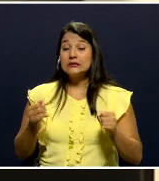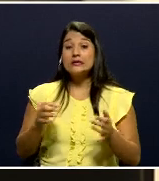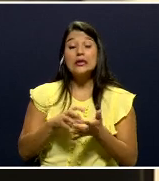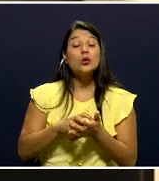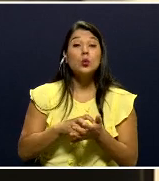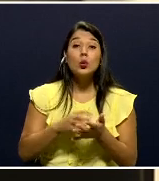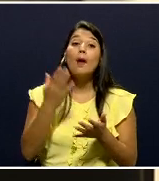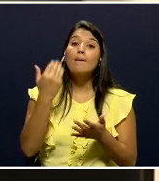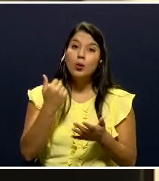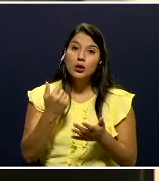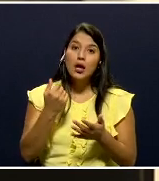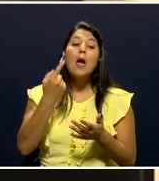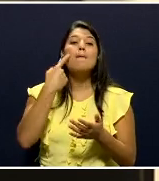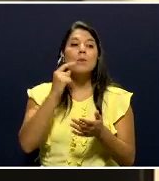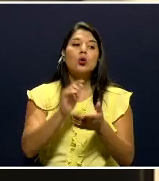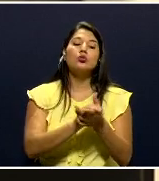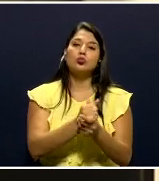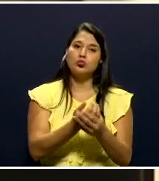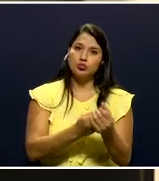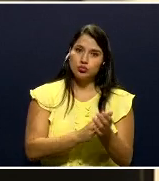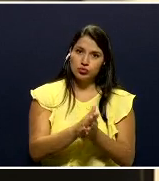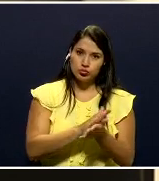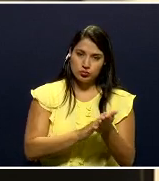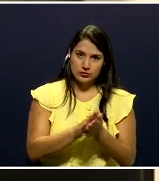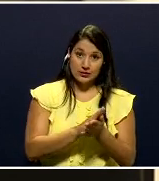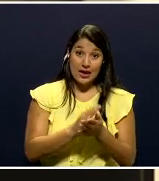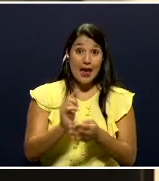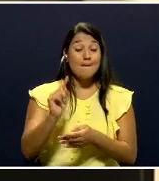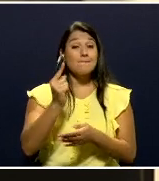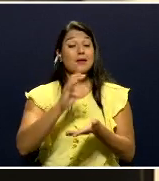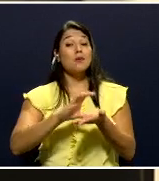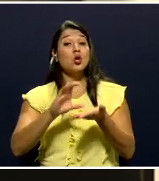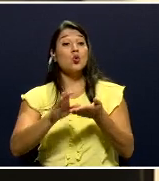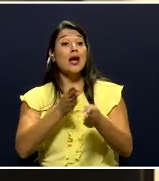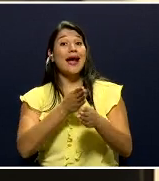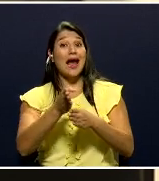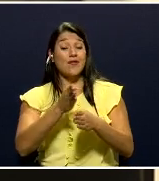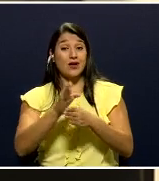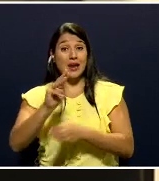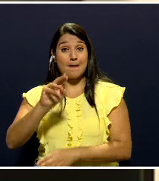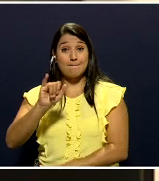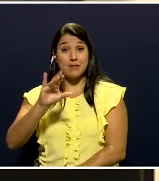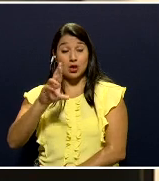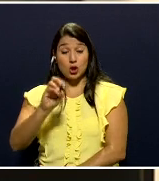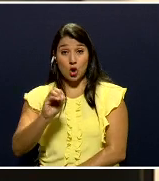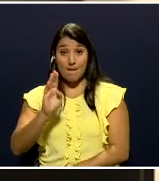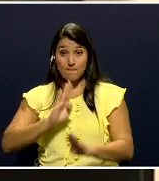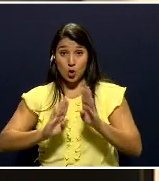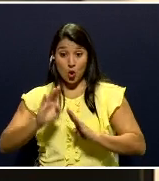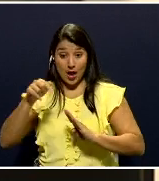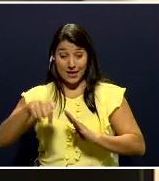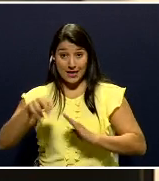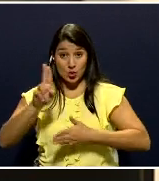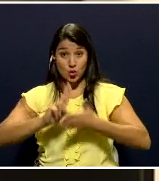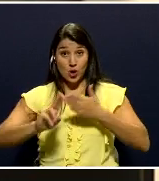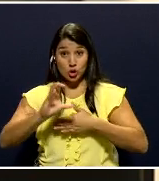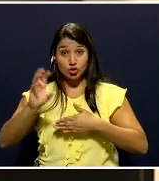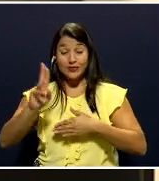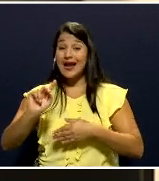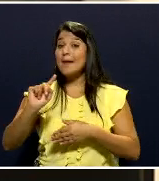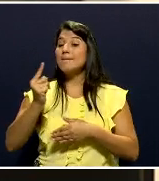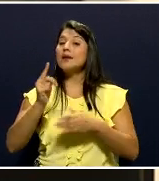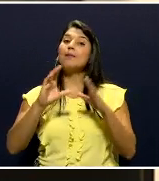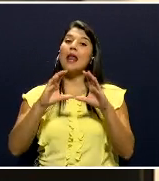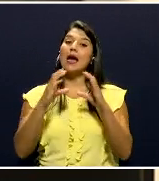es principalmente por el lavado de manos. En el primer curso en la carrera de microbiología acá en la Universidad de Costa Rica, la primera